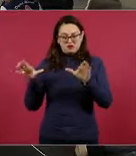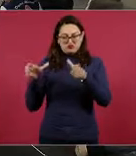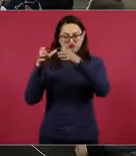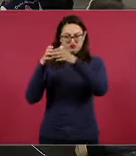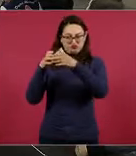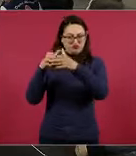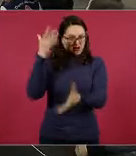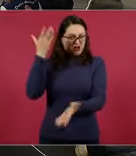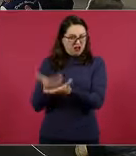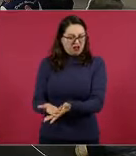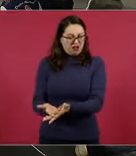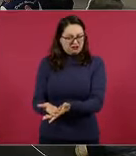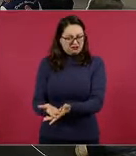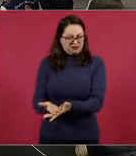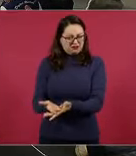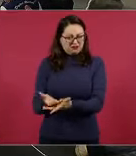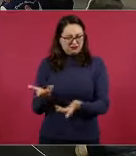Cosas así, ¿no?